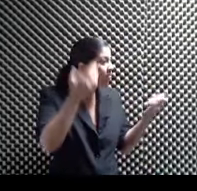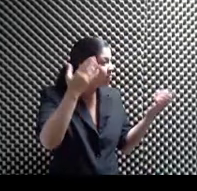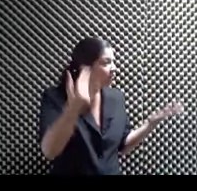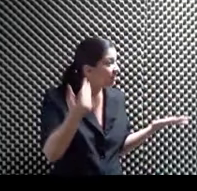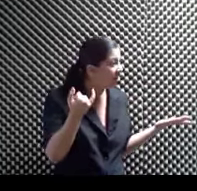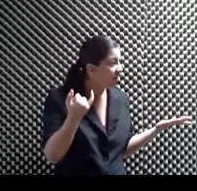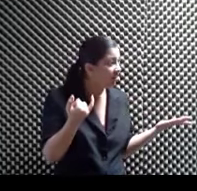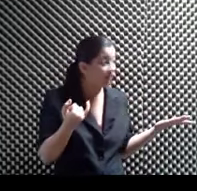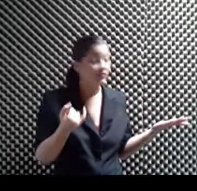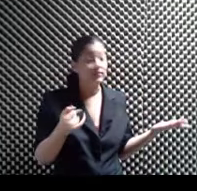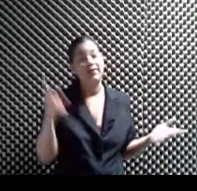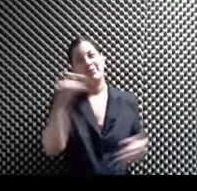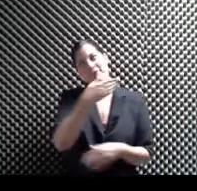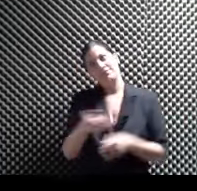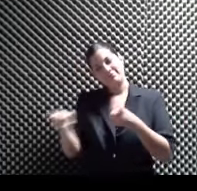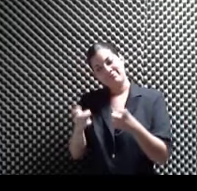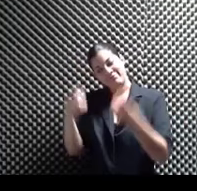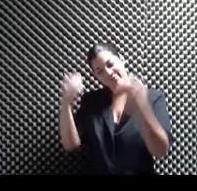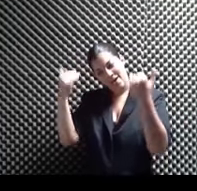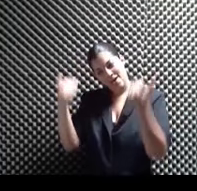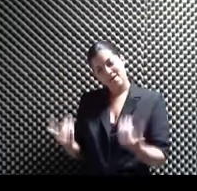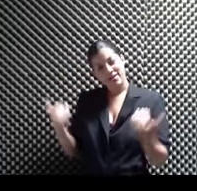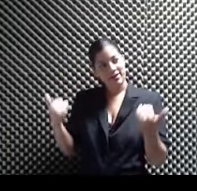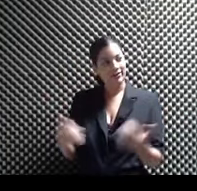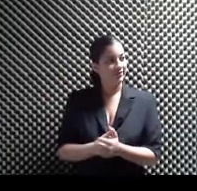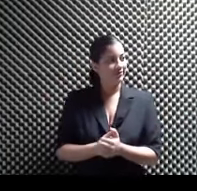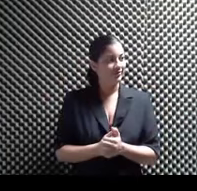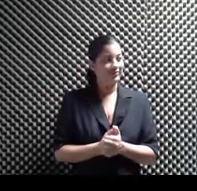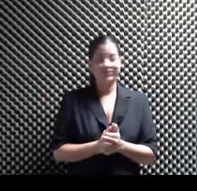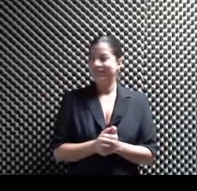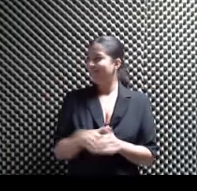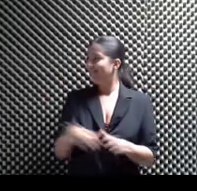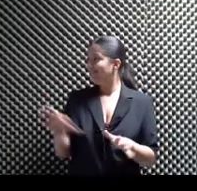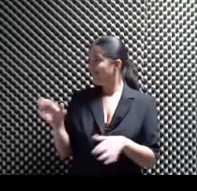Porque Él Es El Coordinador ¿Y Cómo Es? Llévatelo Reina